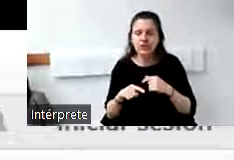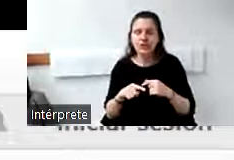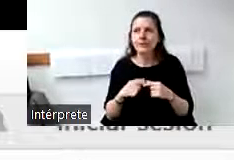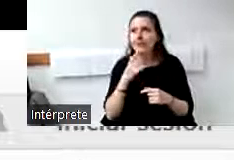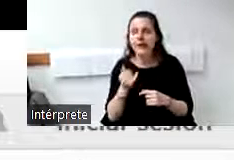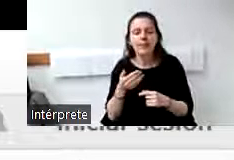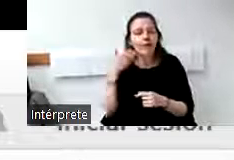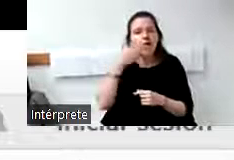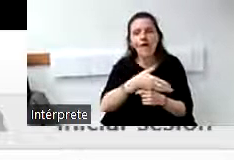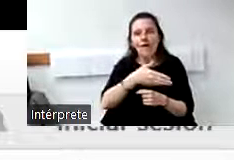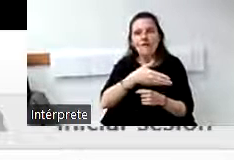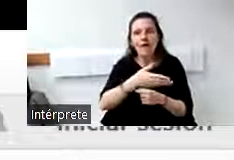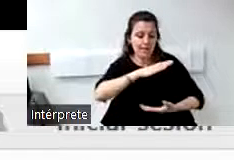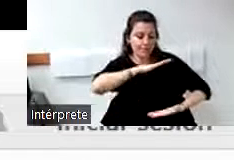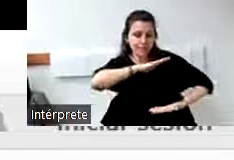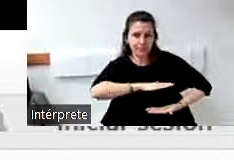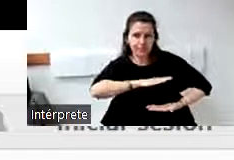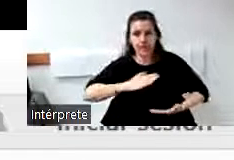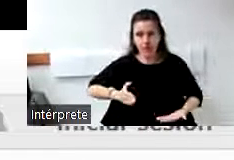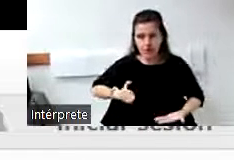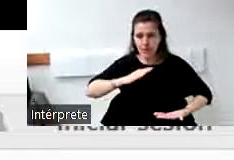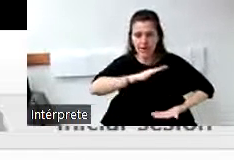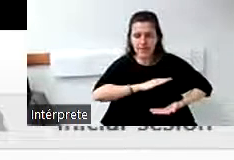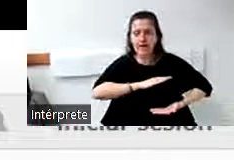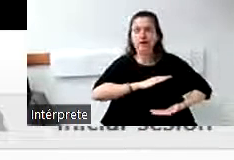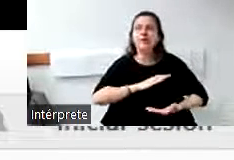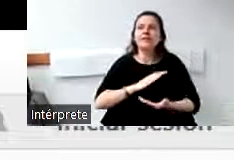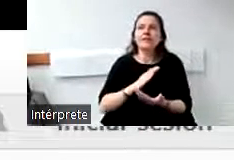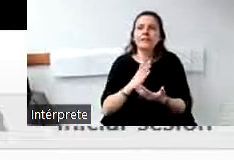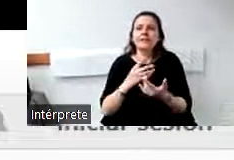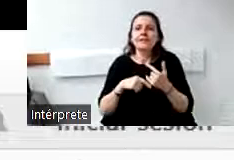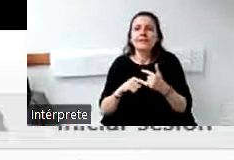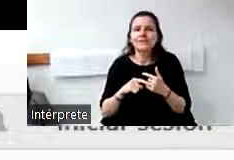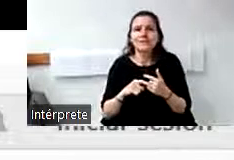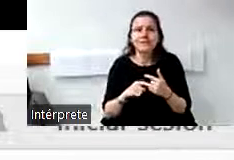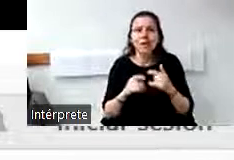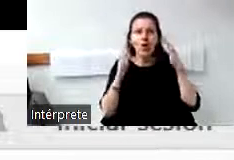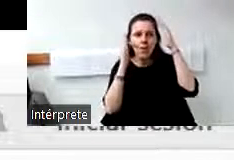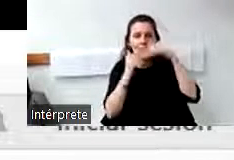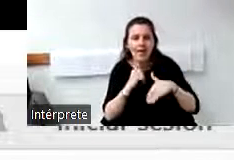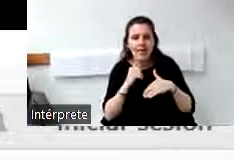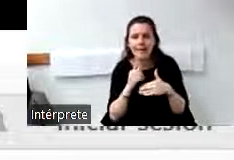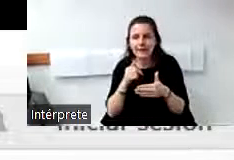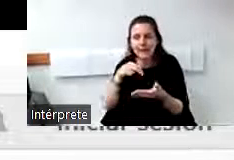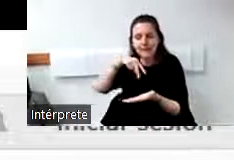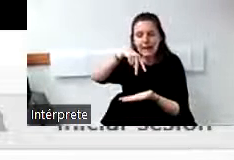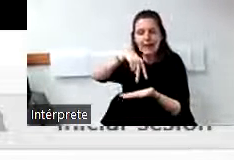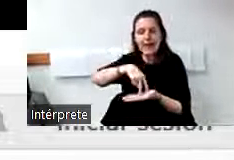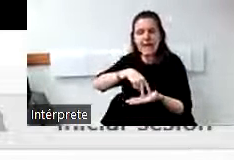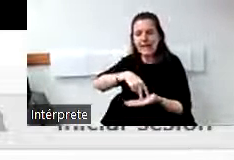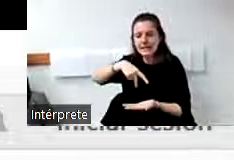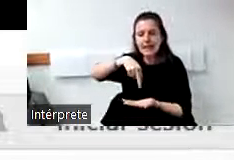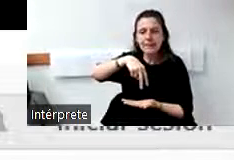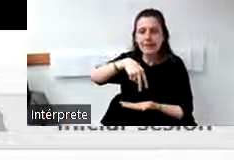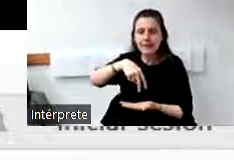ajustarse a su dificultad. A veces es cruel cuando uno siente a personas con discapacidad. Yo nunca en